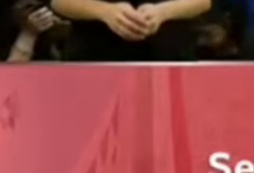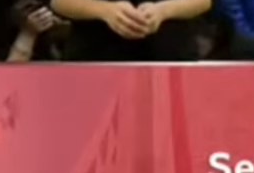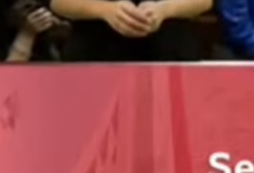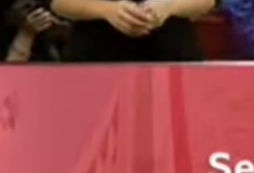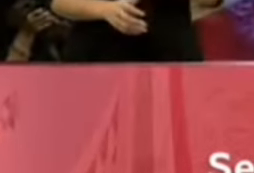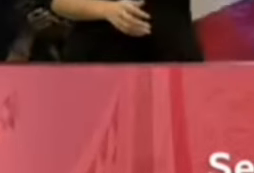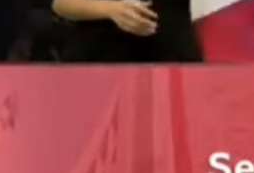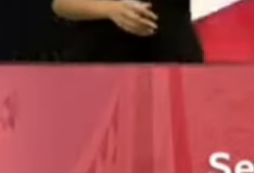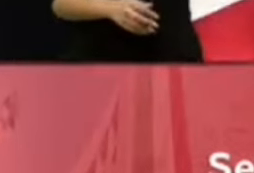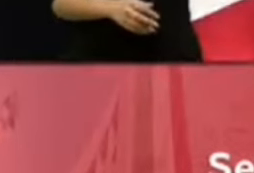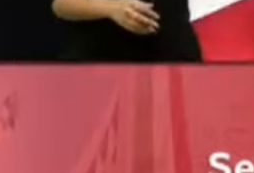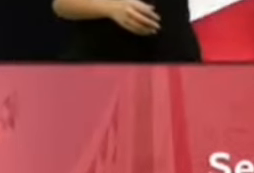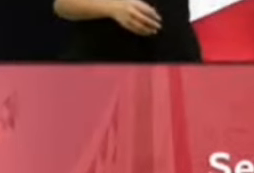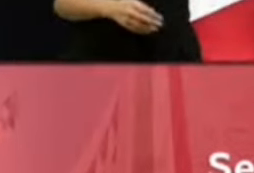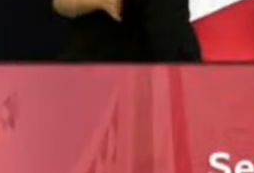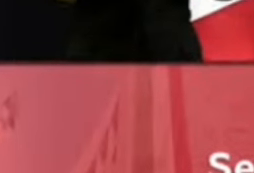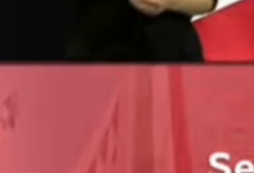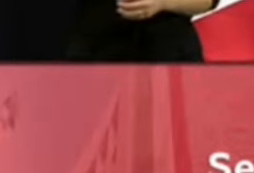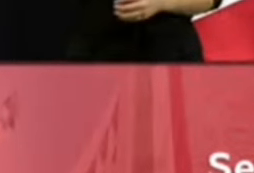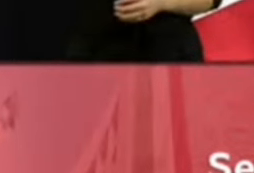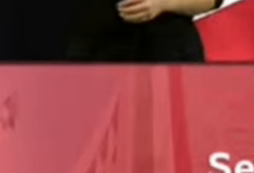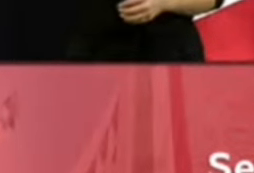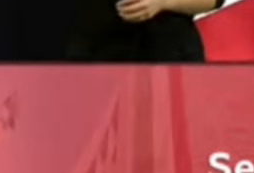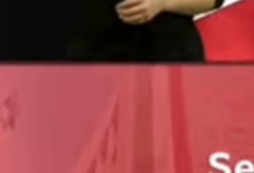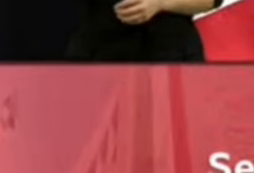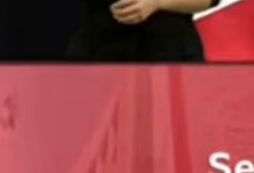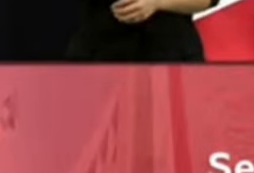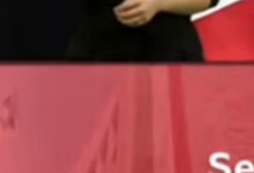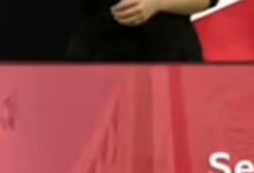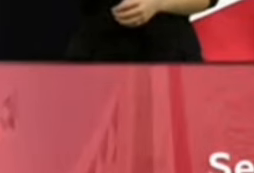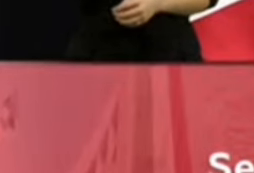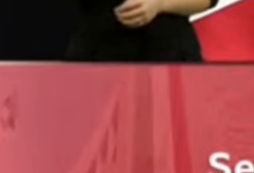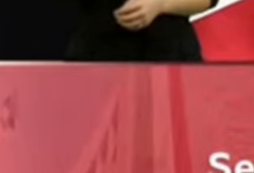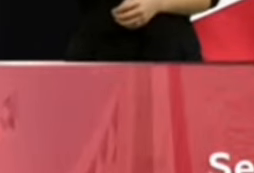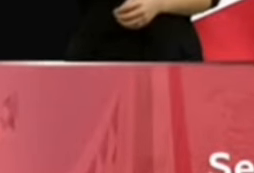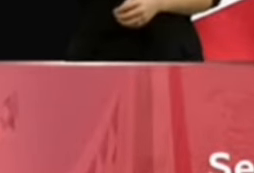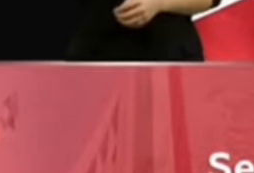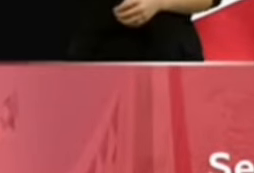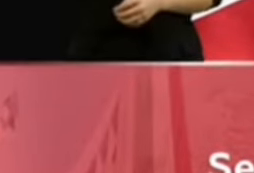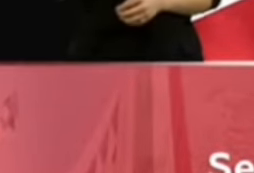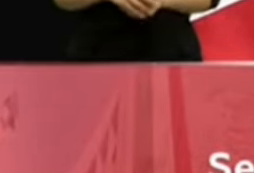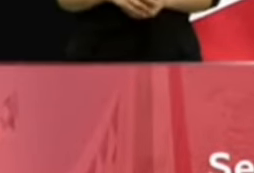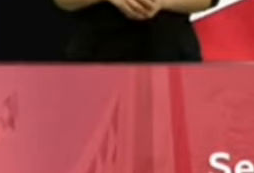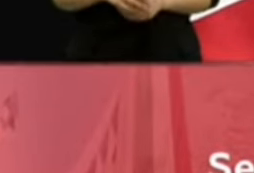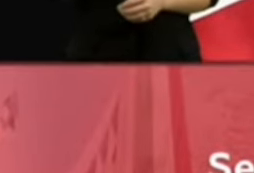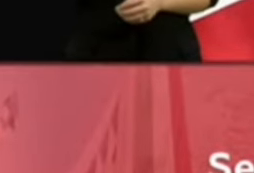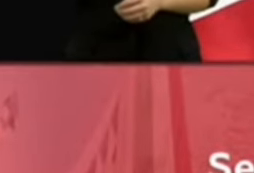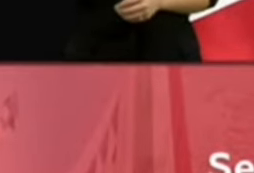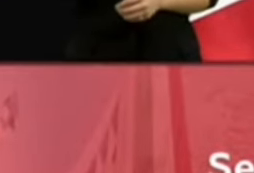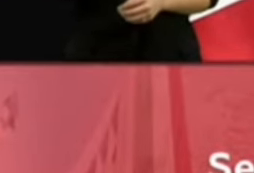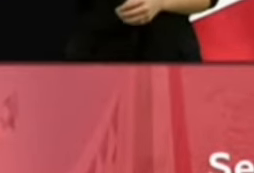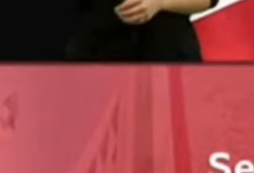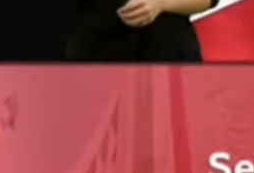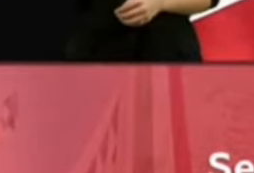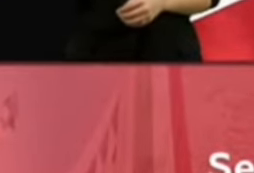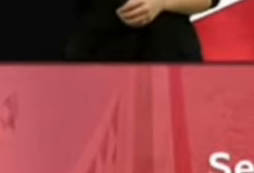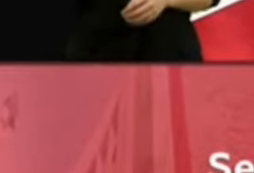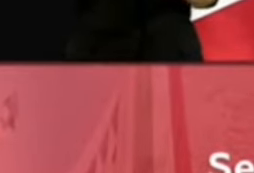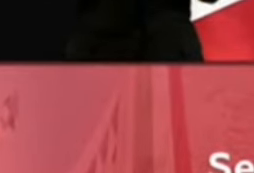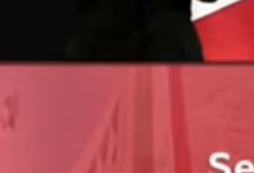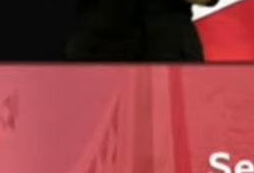rechazo categóricamente sus aseveraciones, las rechazo categóricamente y lamento que encima justifique una